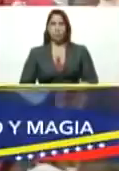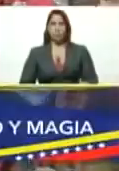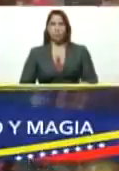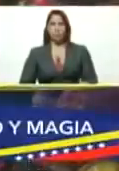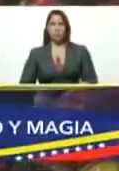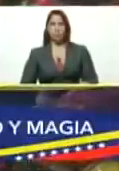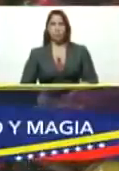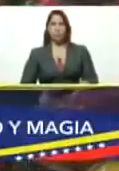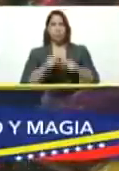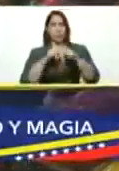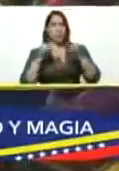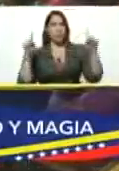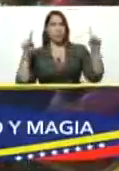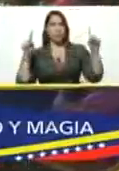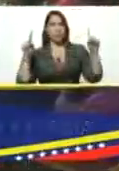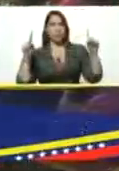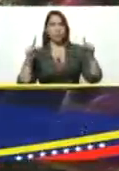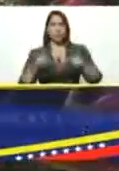diferente